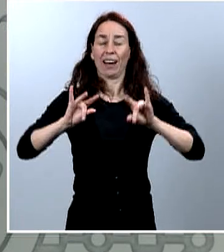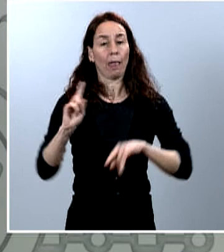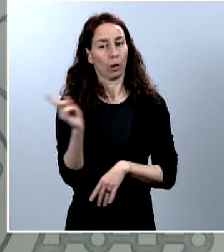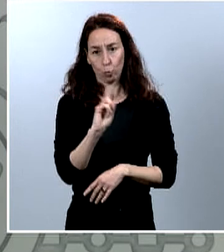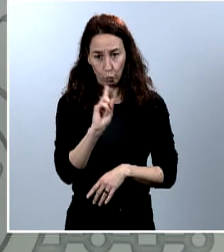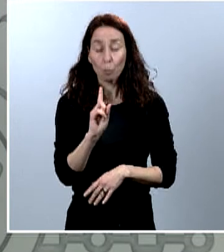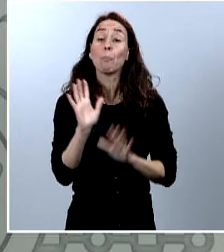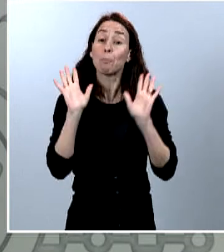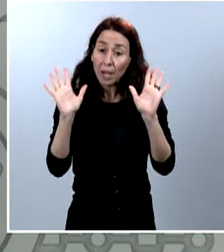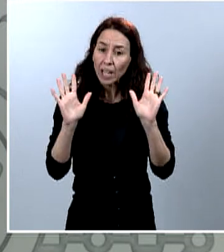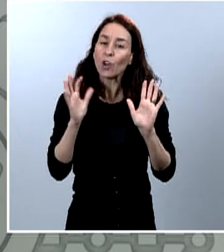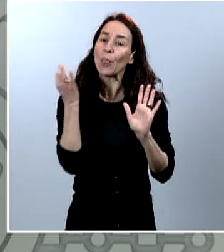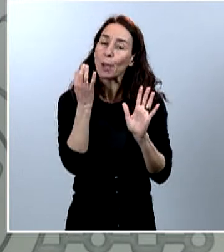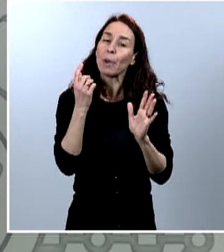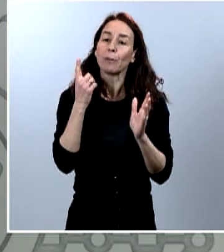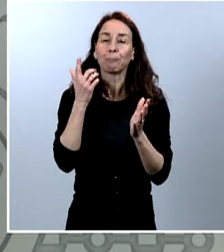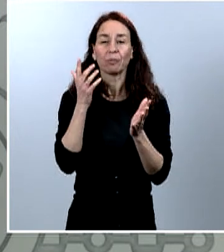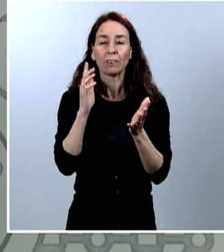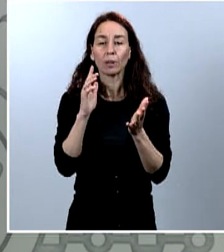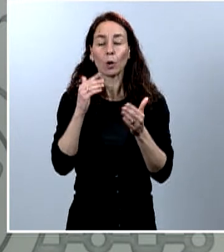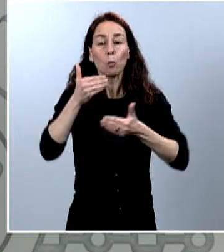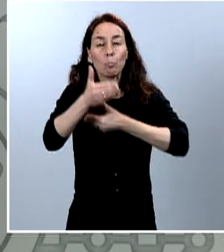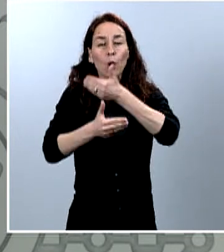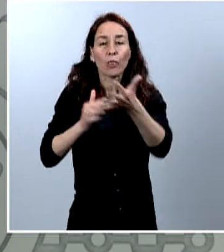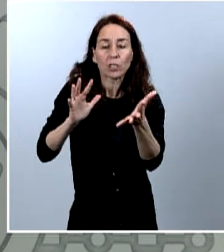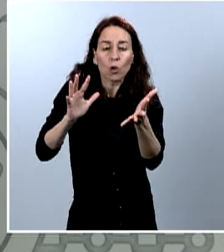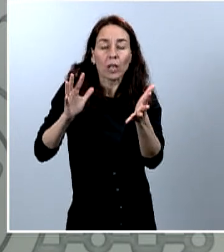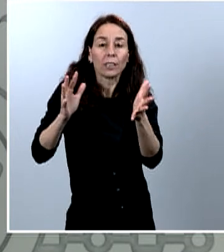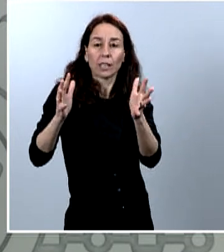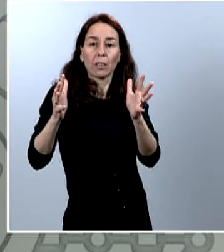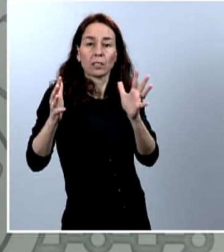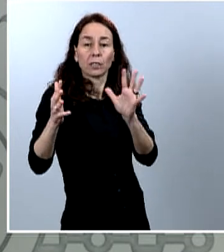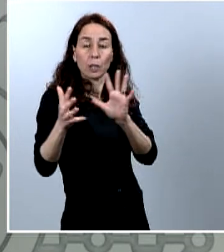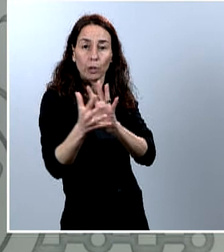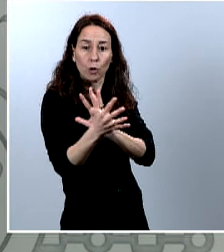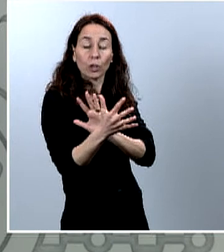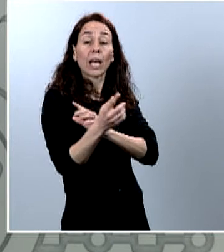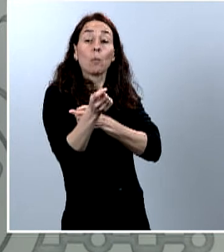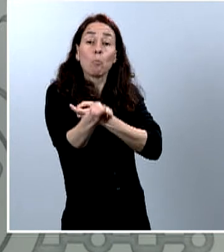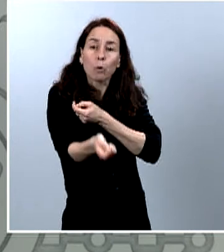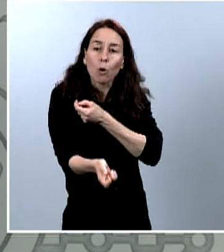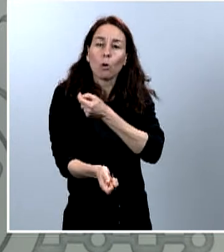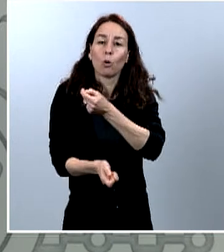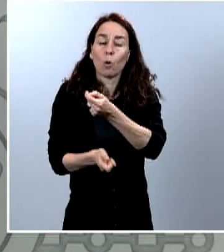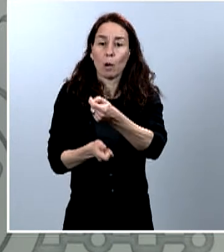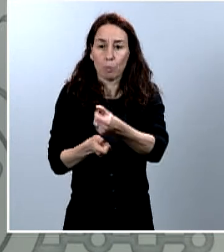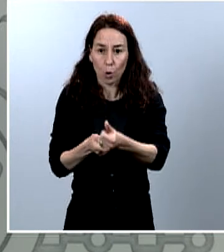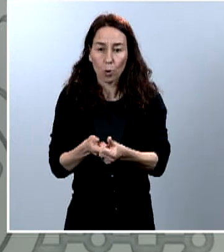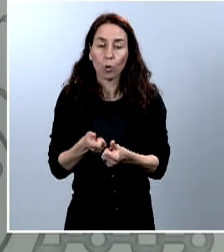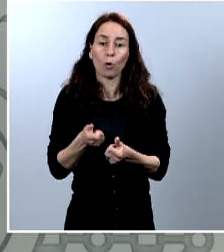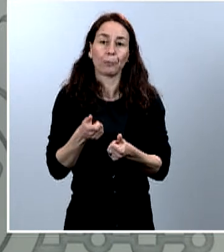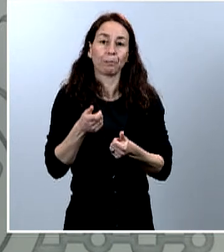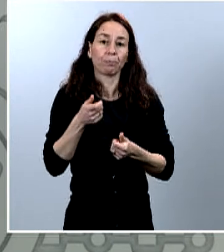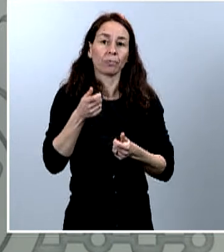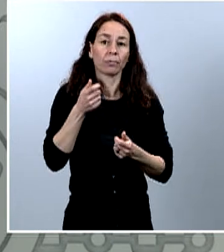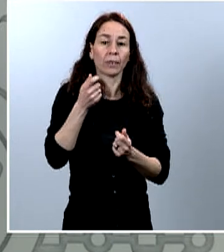que ir modificando algunas de las cosas que favorezcan poco a poco la vuelta a una situación